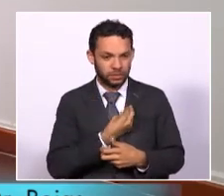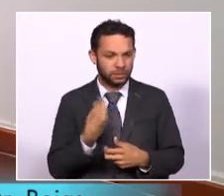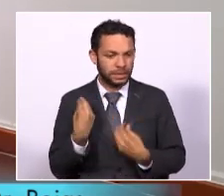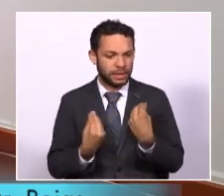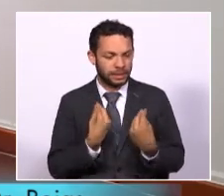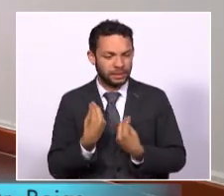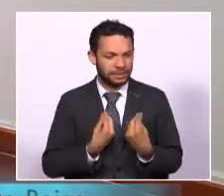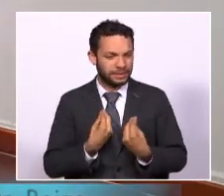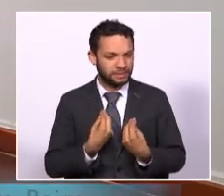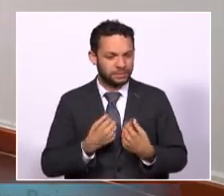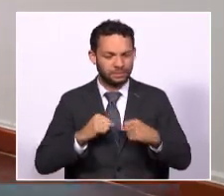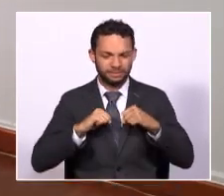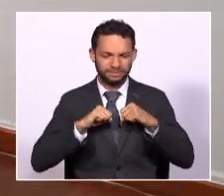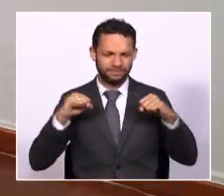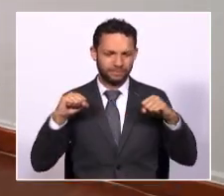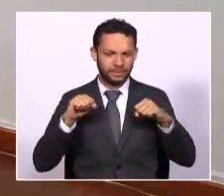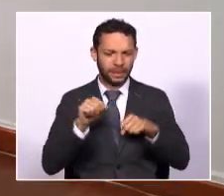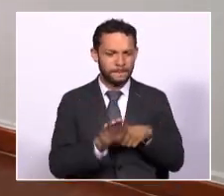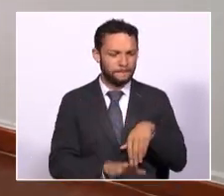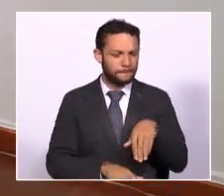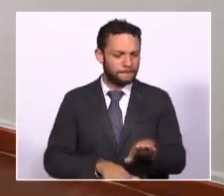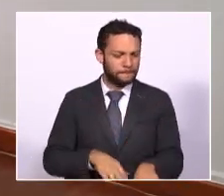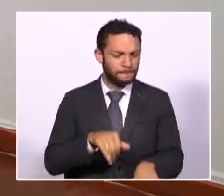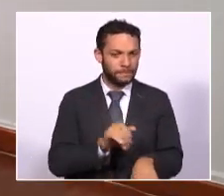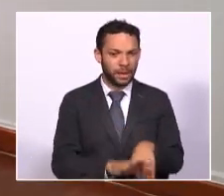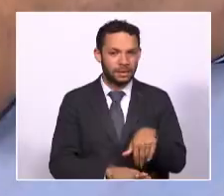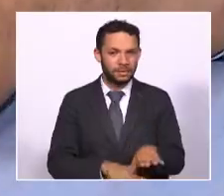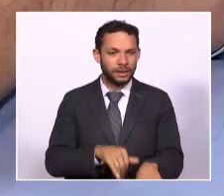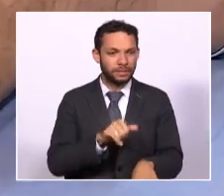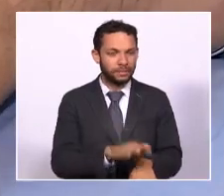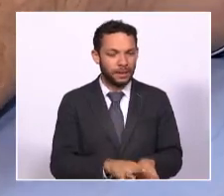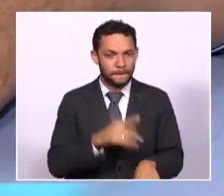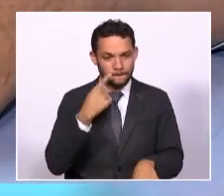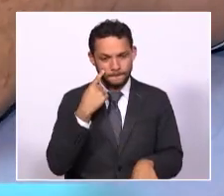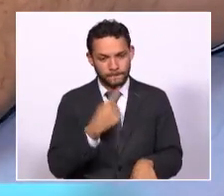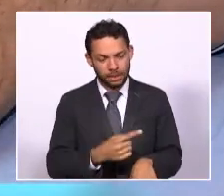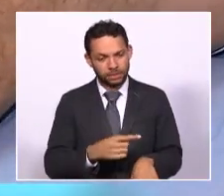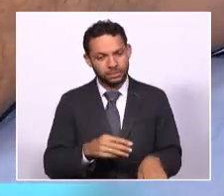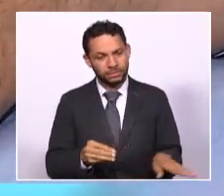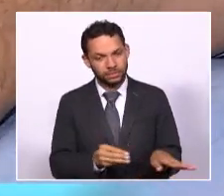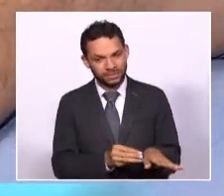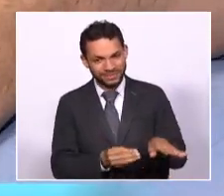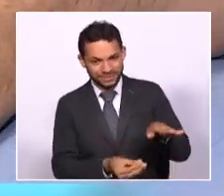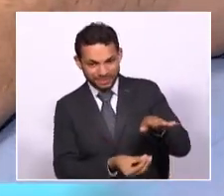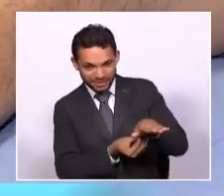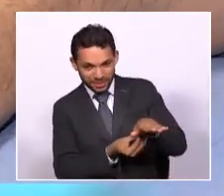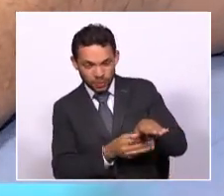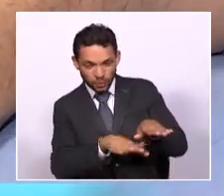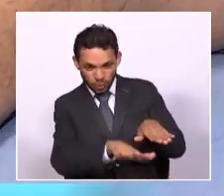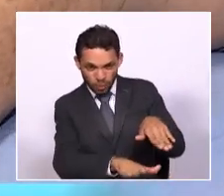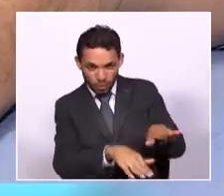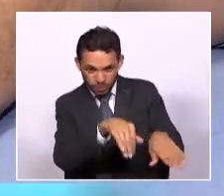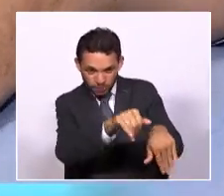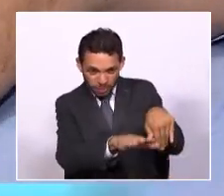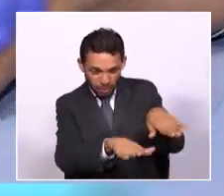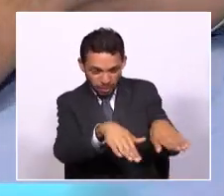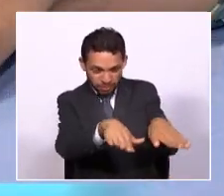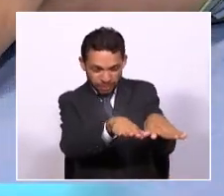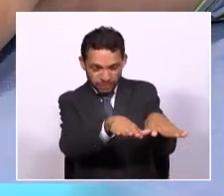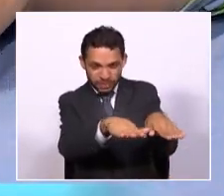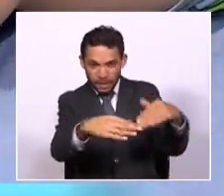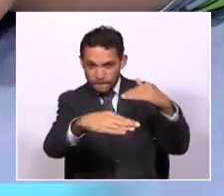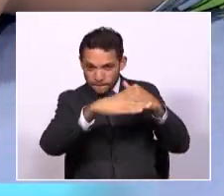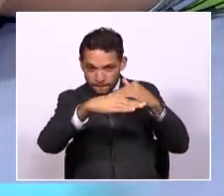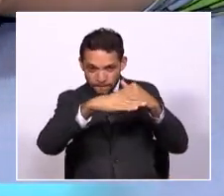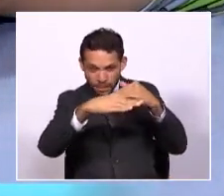¿sí? Tirar las puntas de los dedos hacia atrás y mirar talones. Cuando podemos observar la línea de los talones juntas, sabemos que no hay